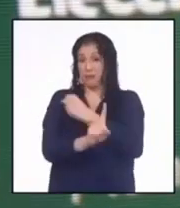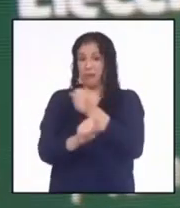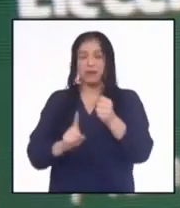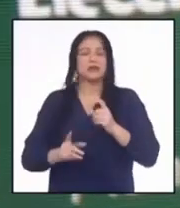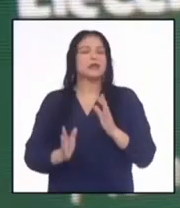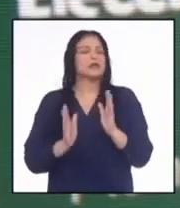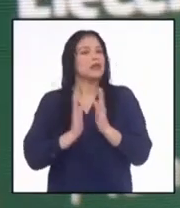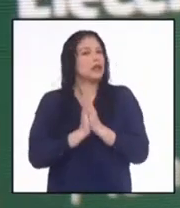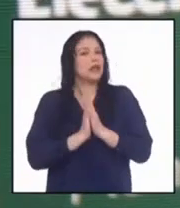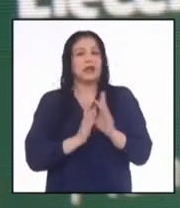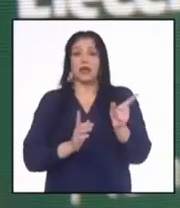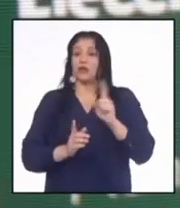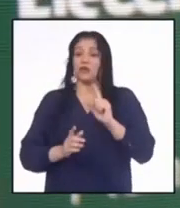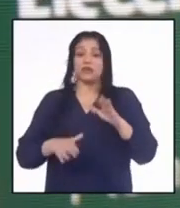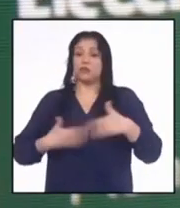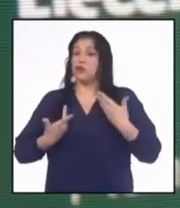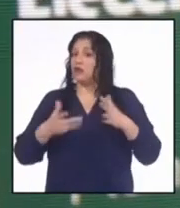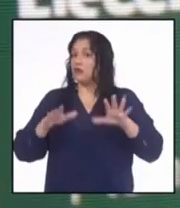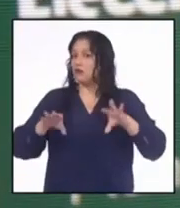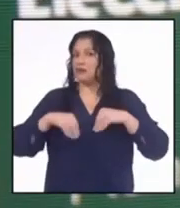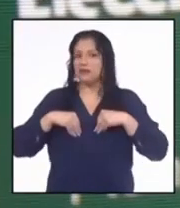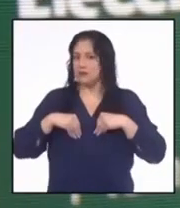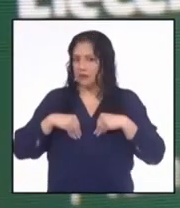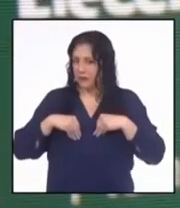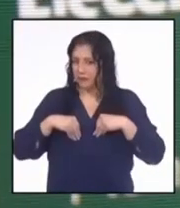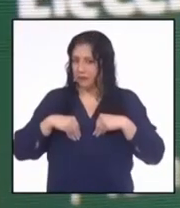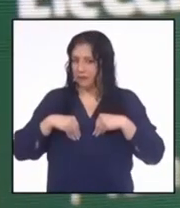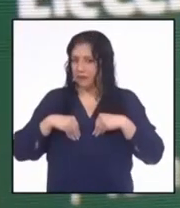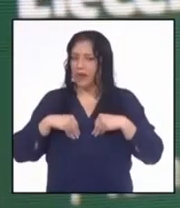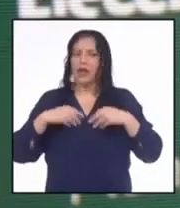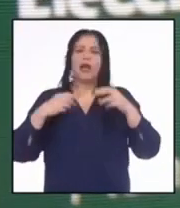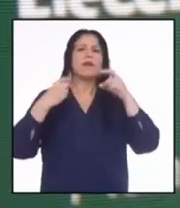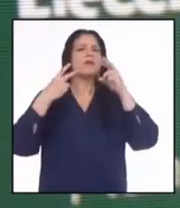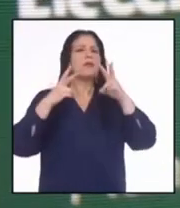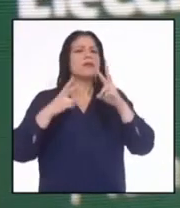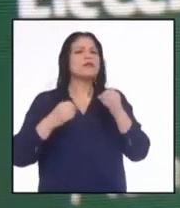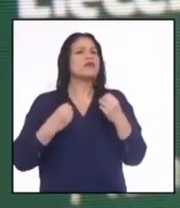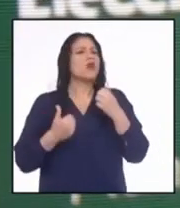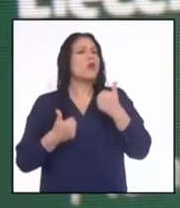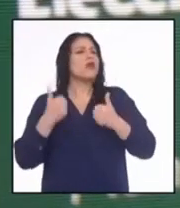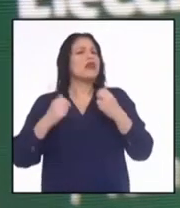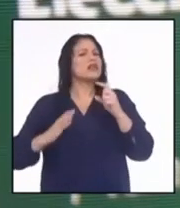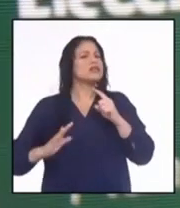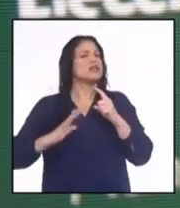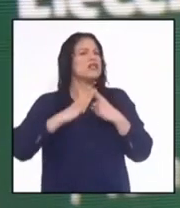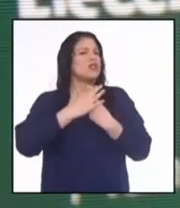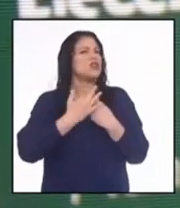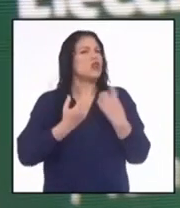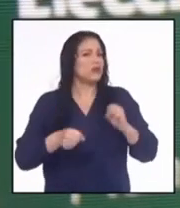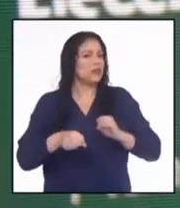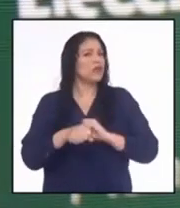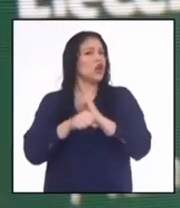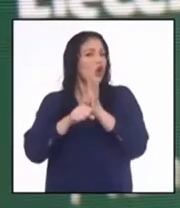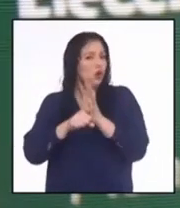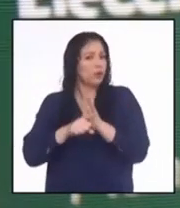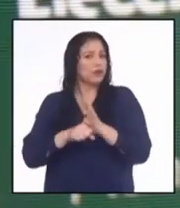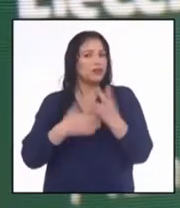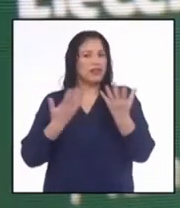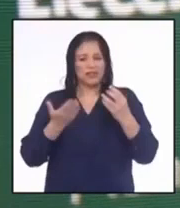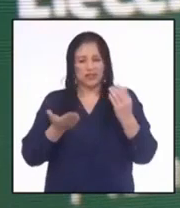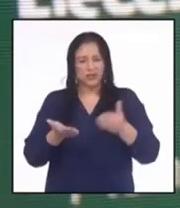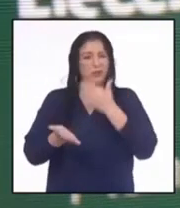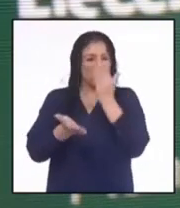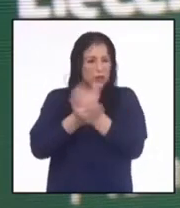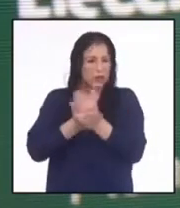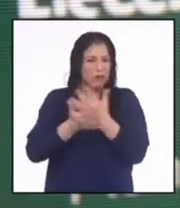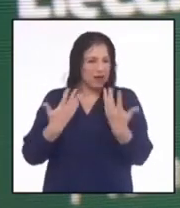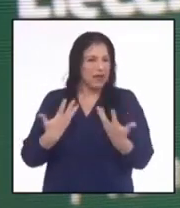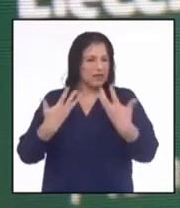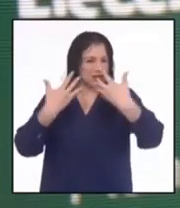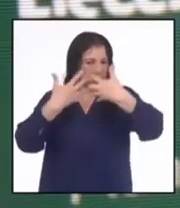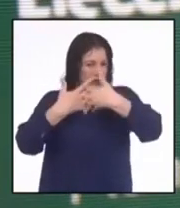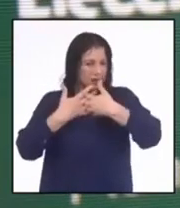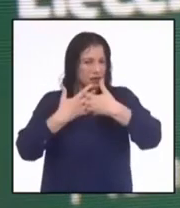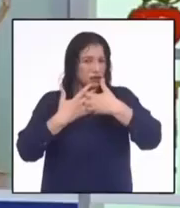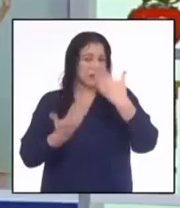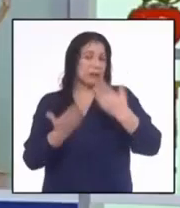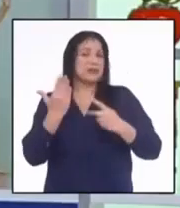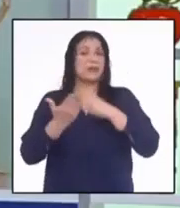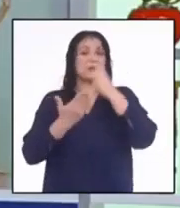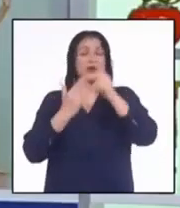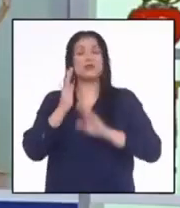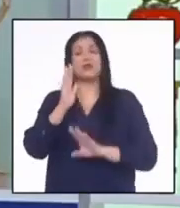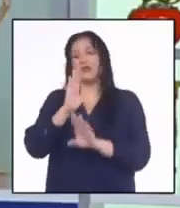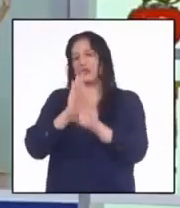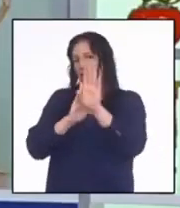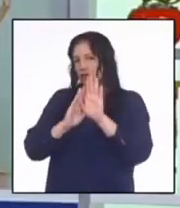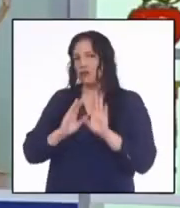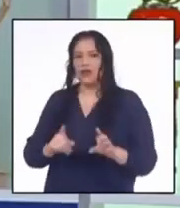que nunca se justifica. Hemos tomado en cuenta la situación de la emergencia sanitaria y conflictos relacionados a cuestiones frente a proyectos de